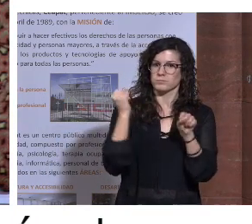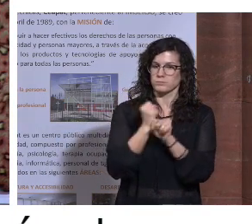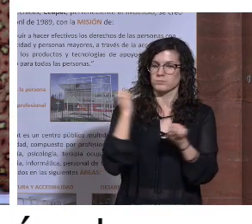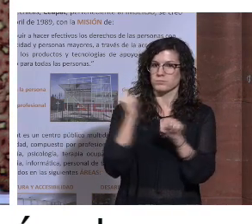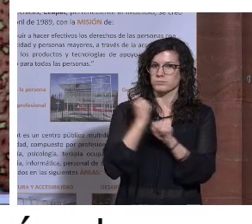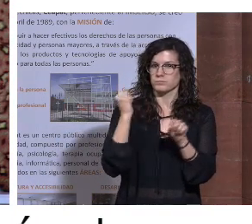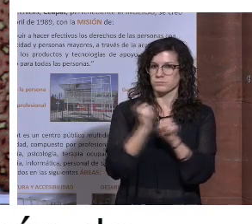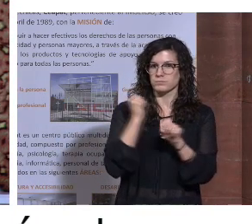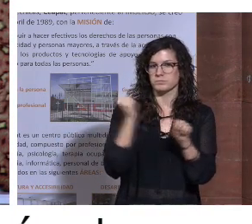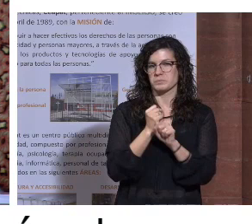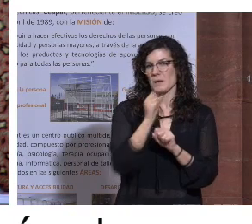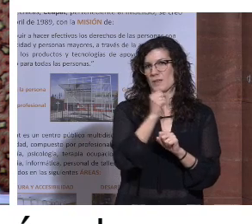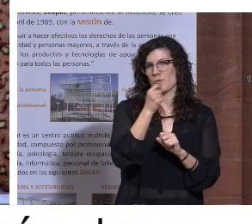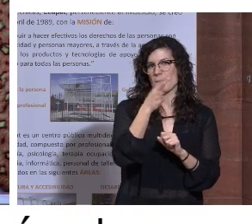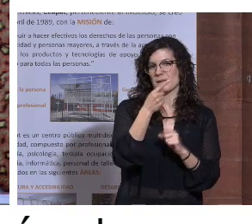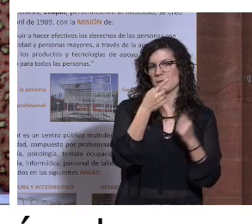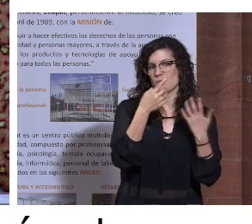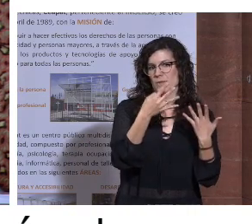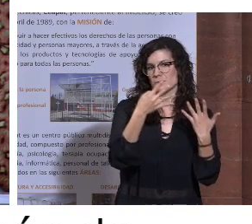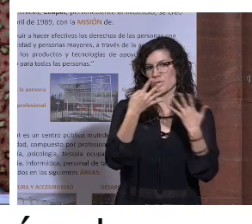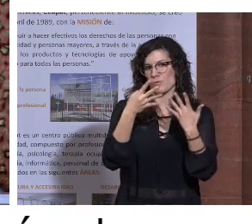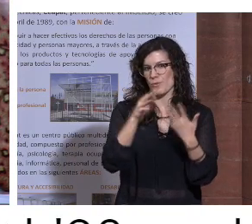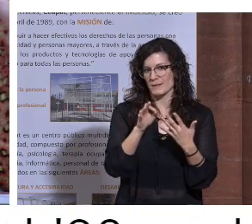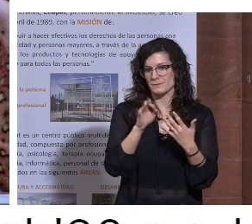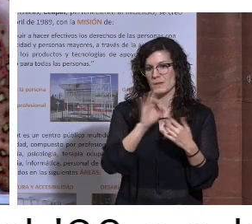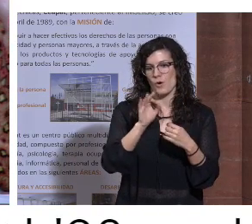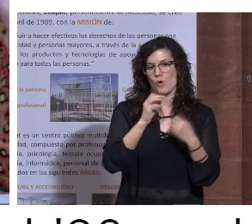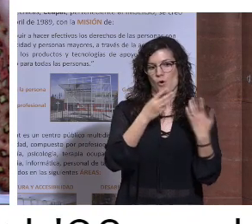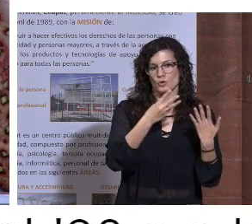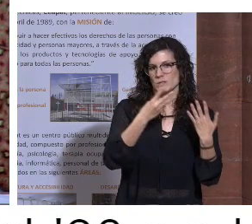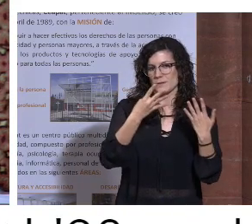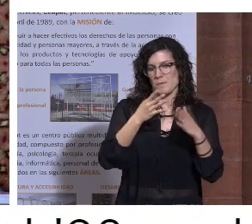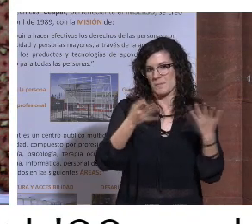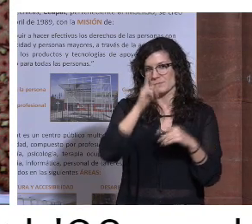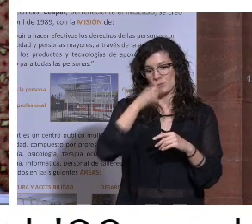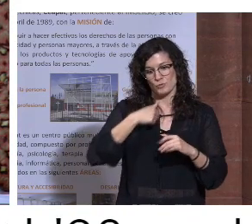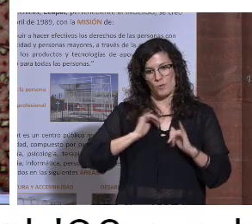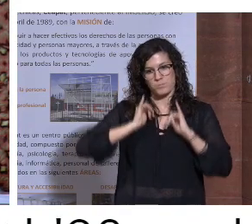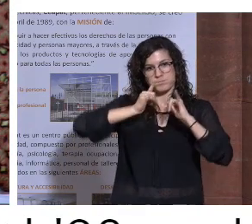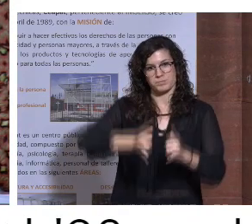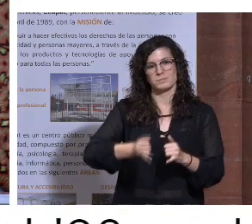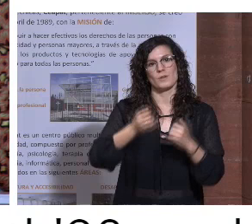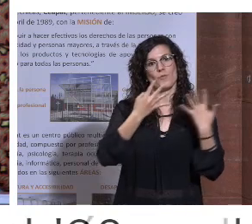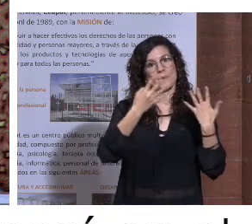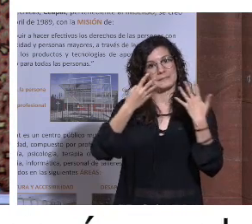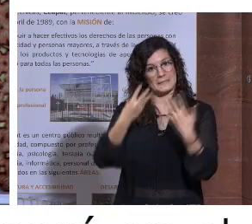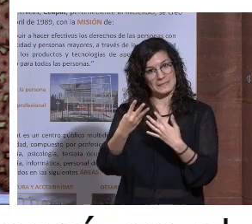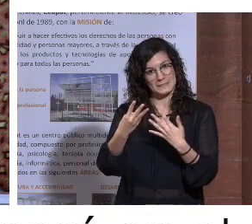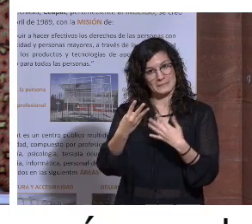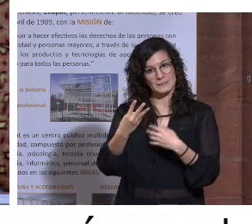fue el 89, no sé, yo me incorporé en el 93, pero bueno, en el 2004 se aprobó